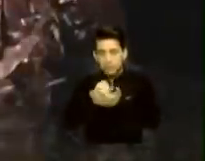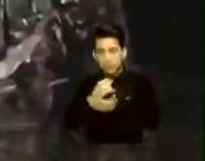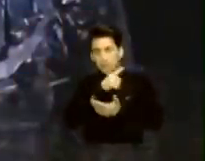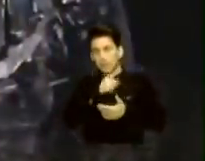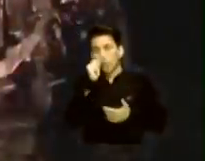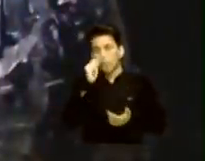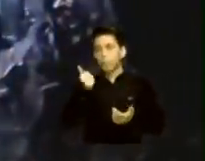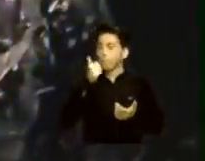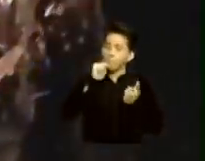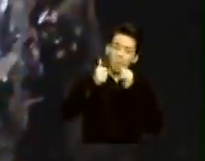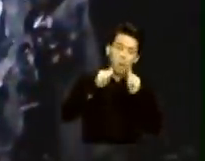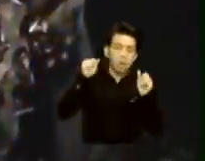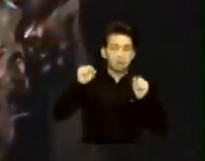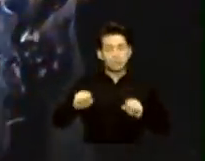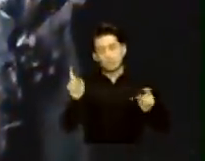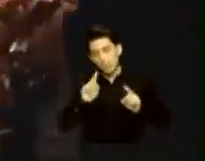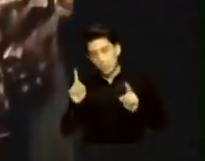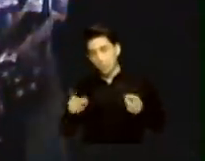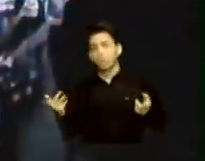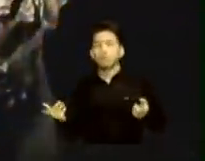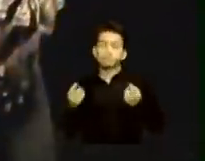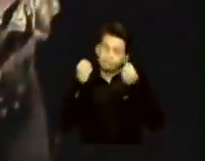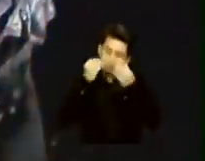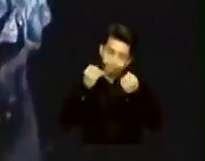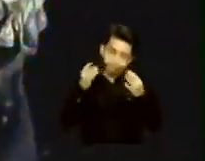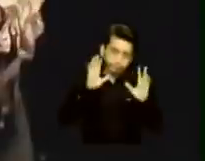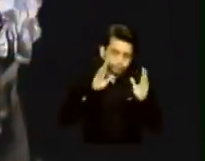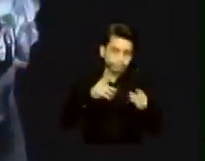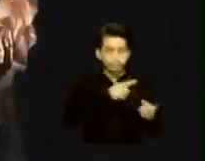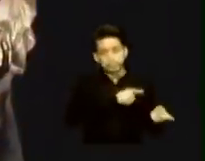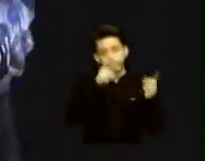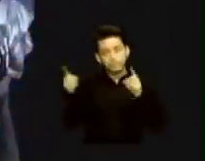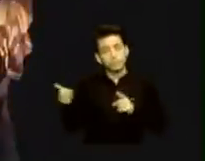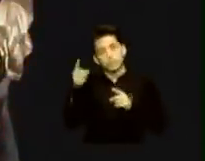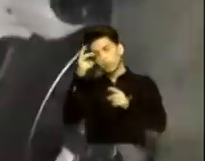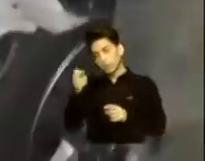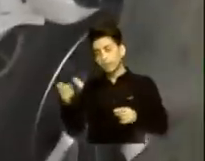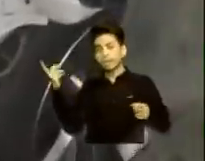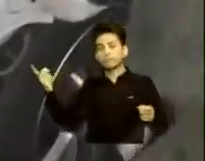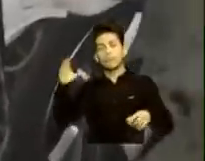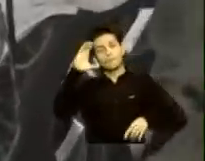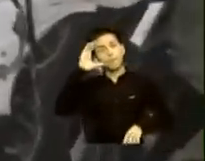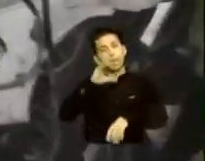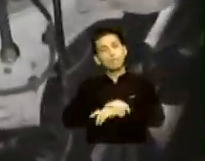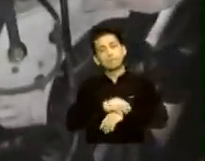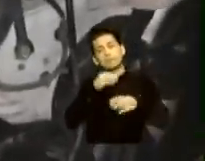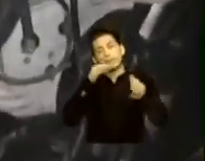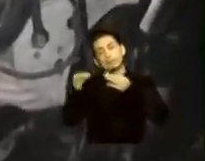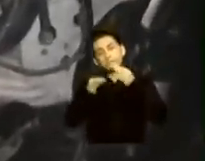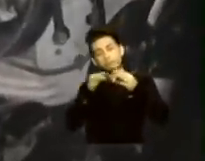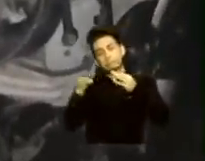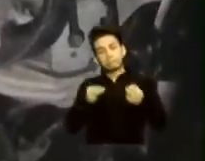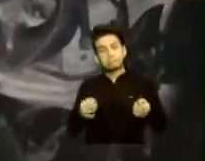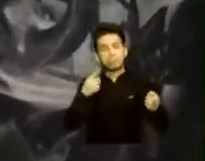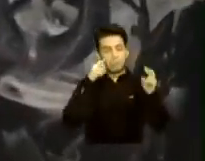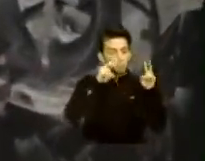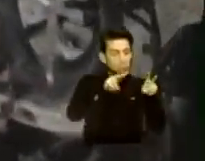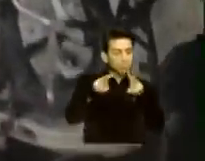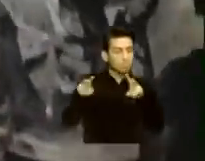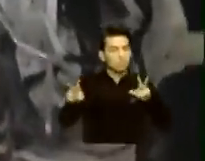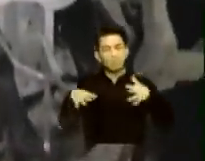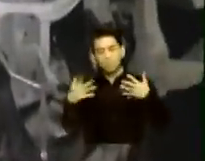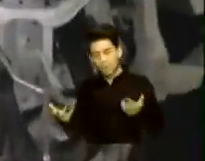efectos de licor, para lo cual tendrán que comparecer, en este caso, los agentes que documentaron el hecho. Esta es la